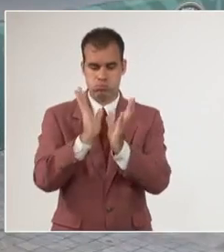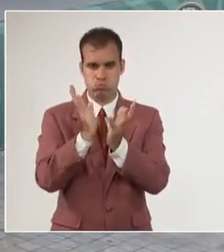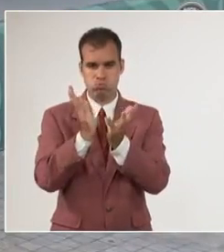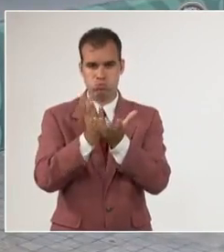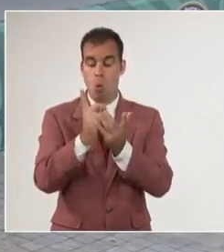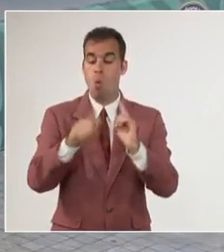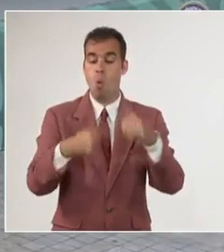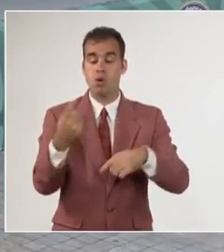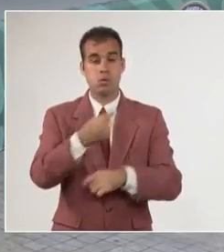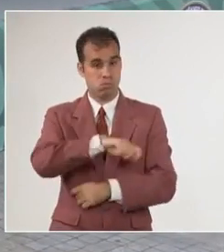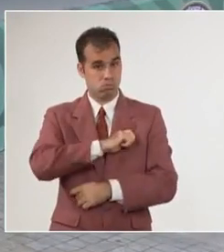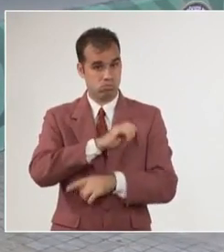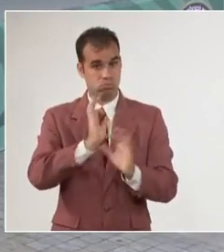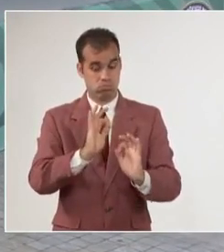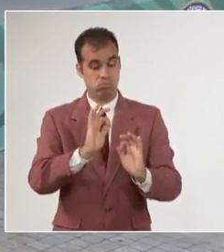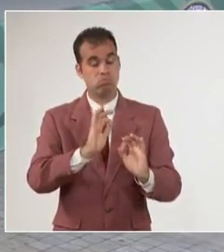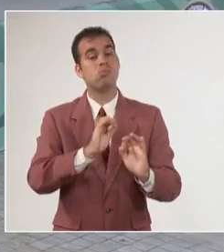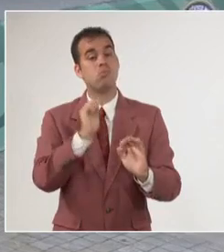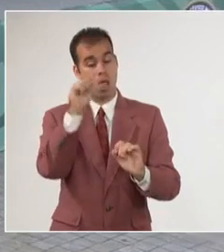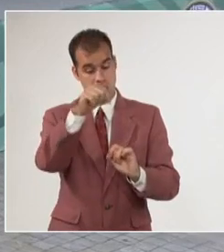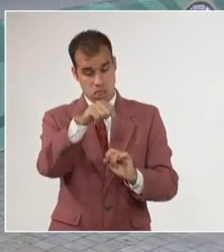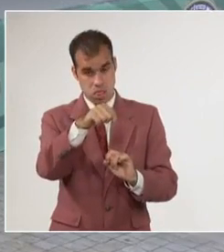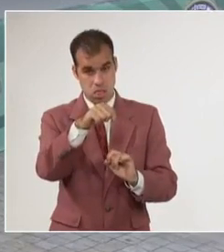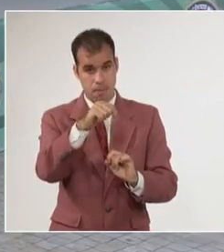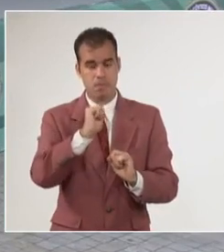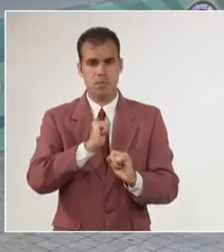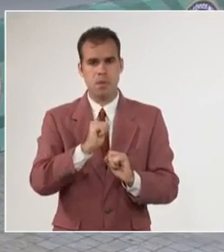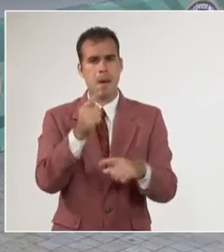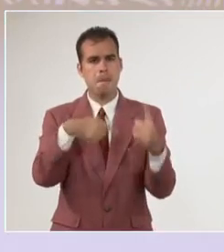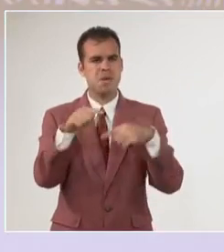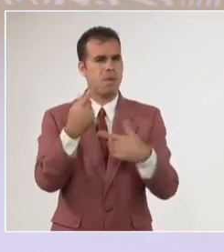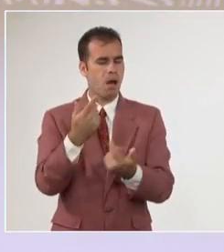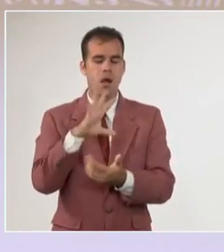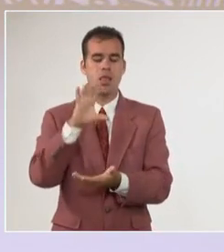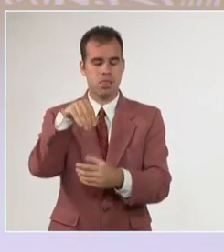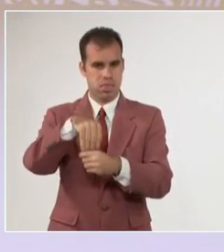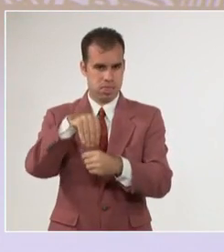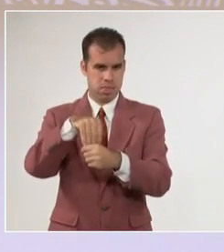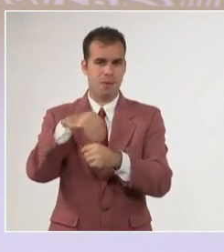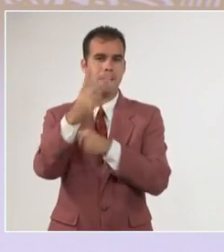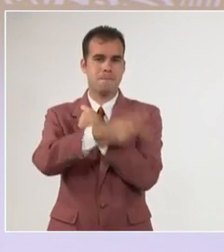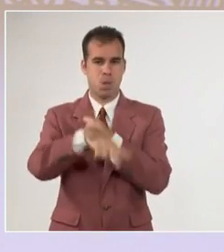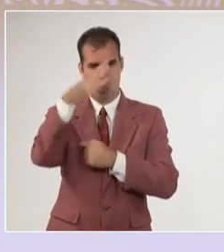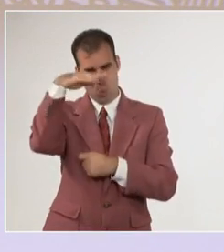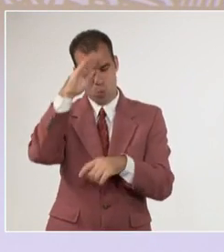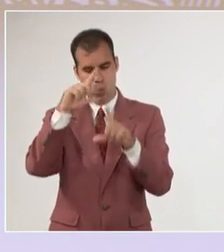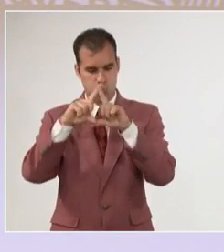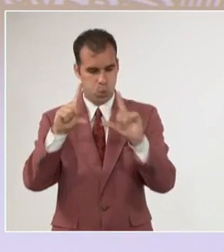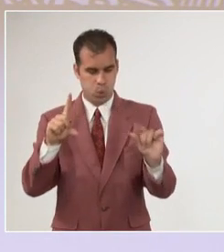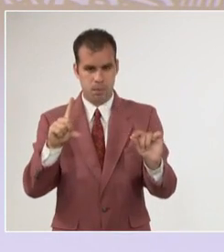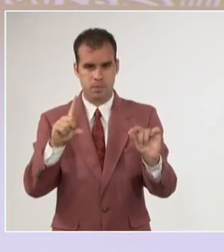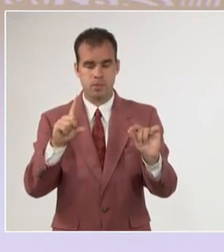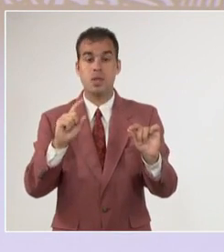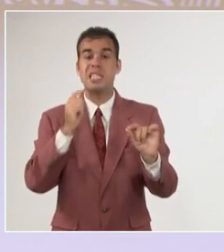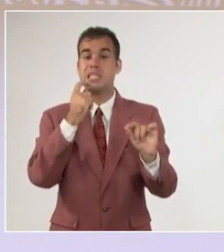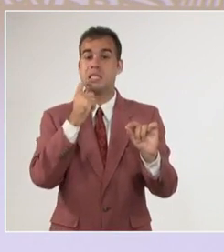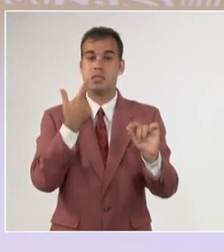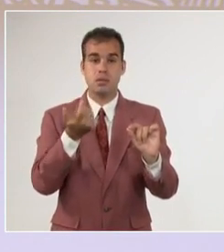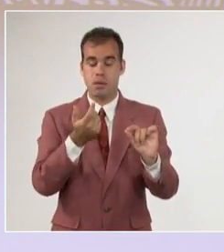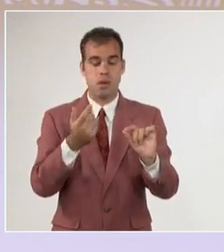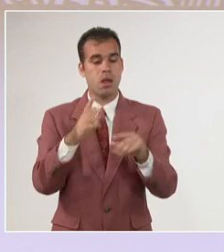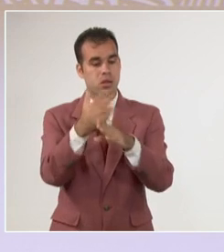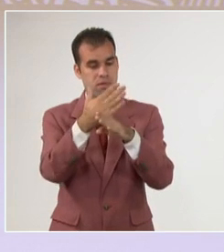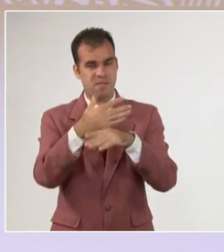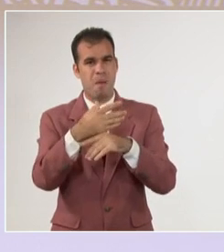anticolonialista de nuestra región y particularmente en Cuba. Recogía aspiraciones ancestrales de pueblos enteros